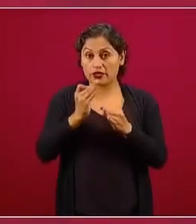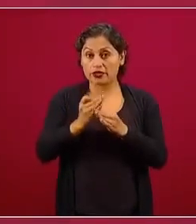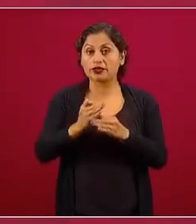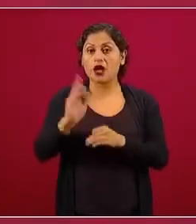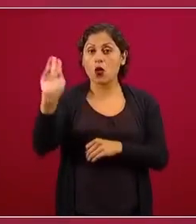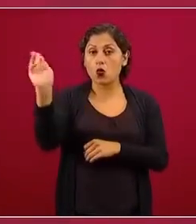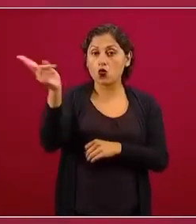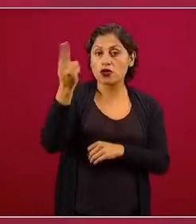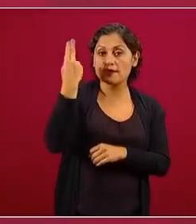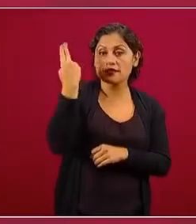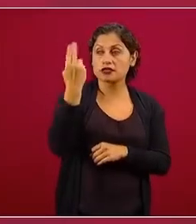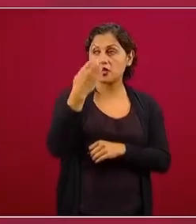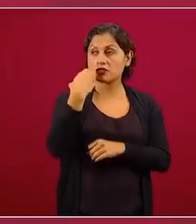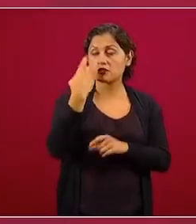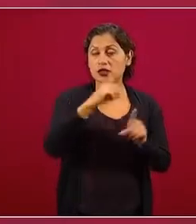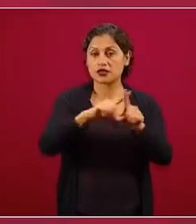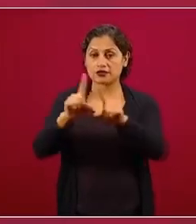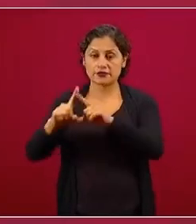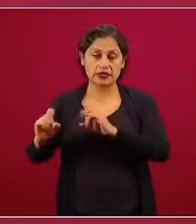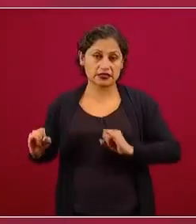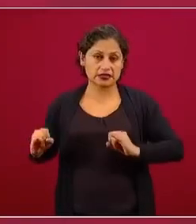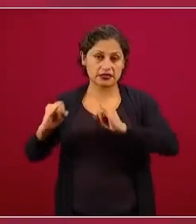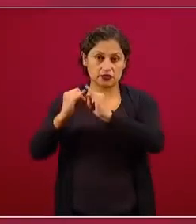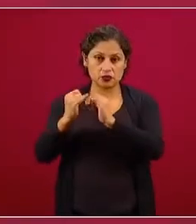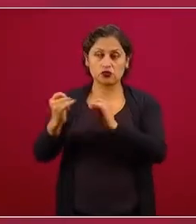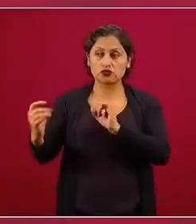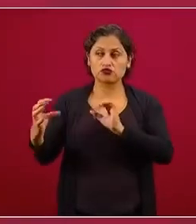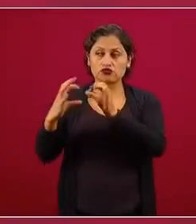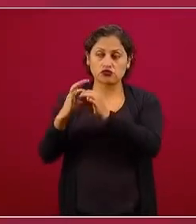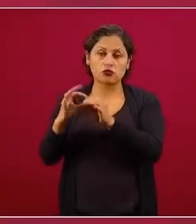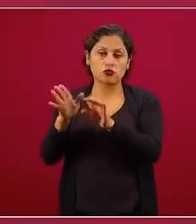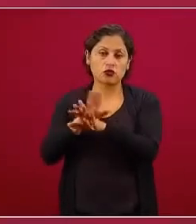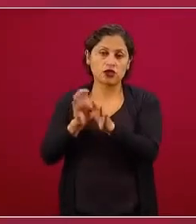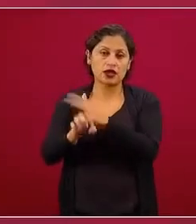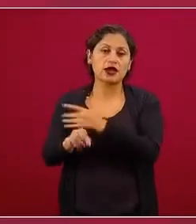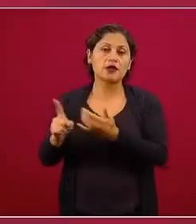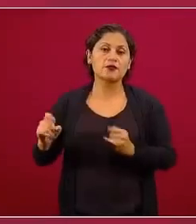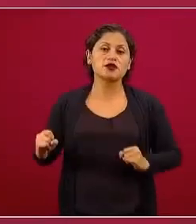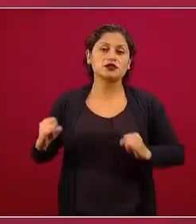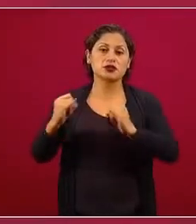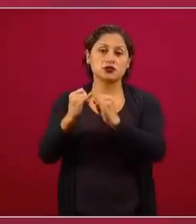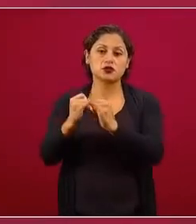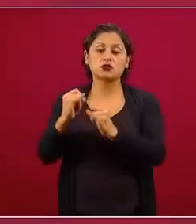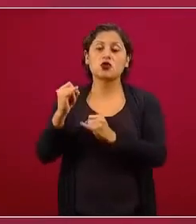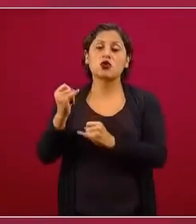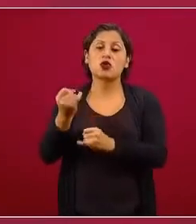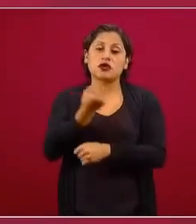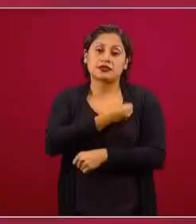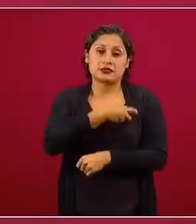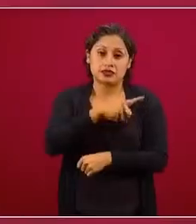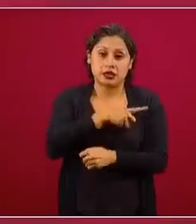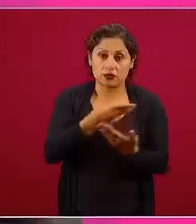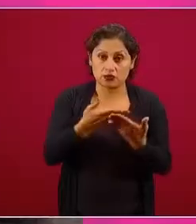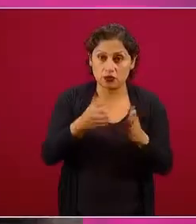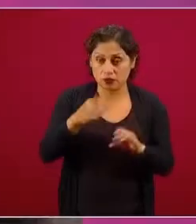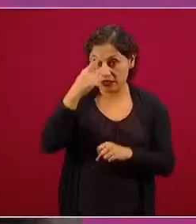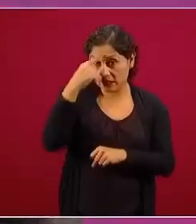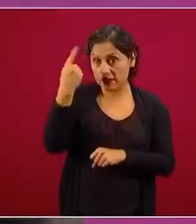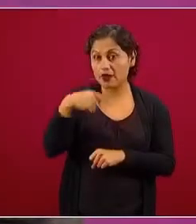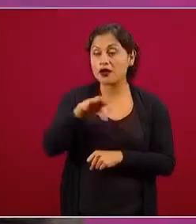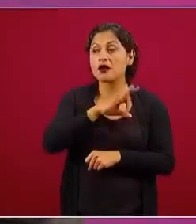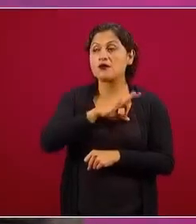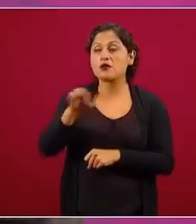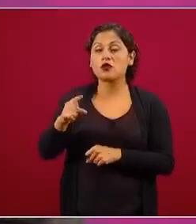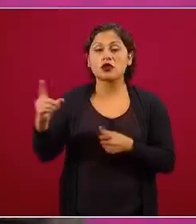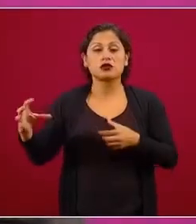académicos, sobre todo con el Instituto Nacional de Salud Pública, para poder definir a cabalidad y con todo el sustento científico cuáles son